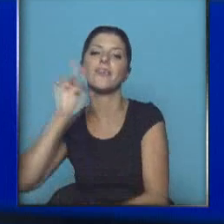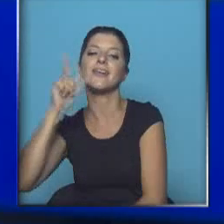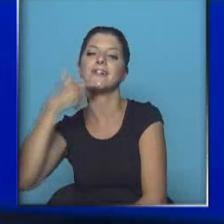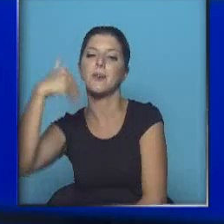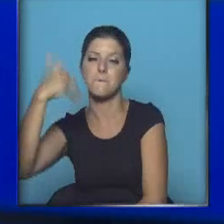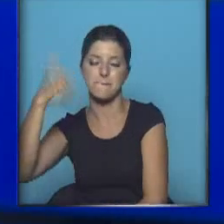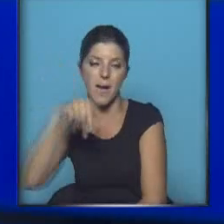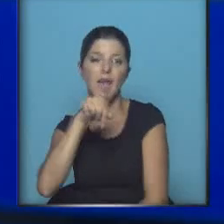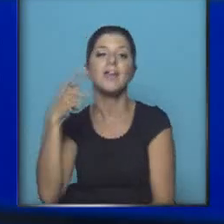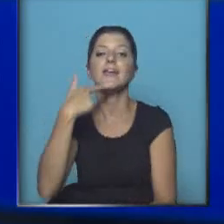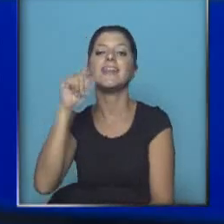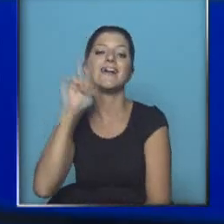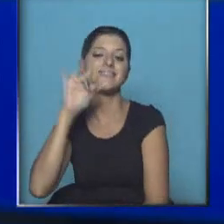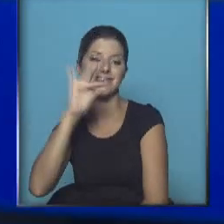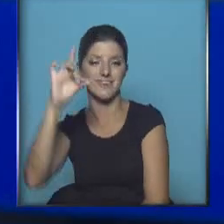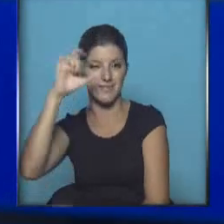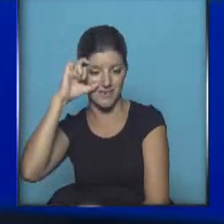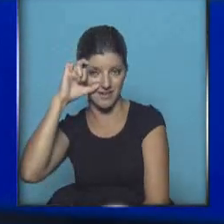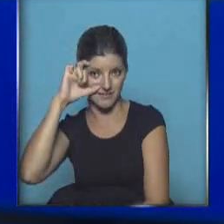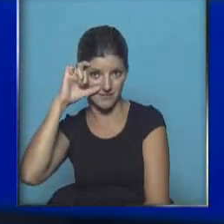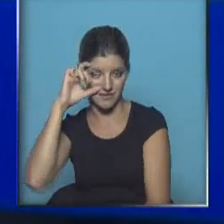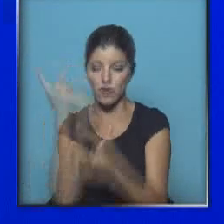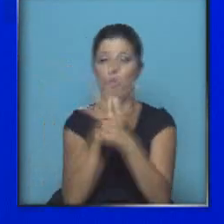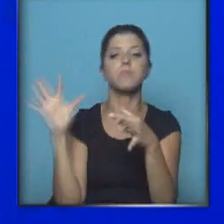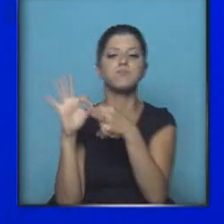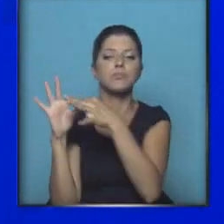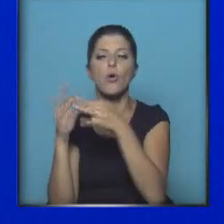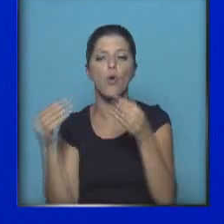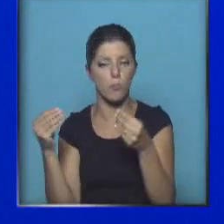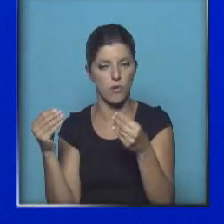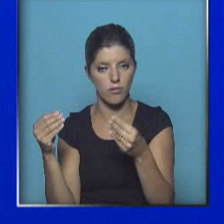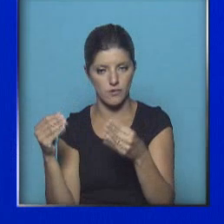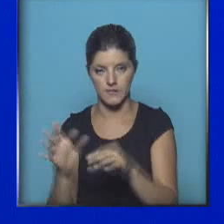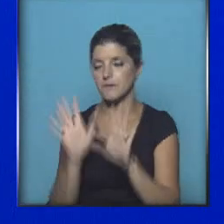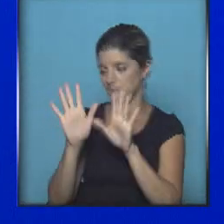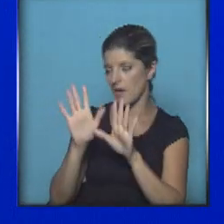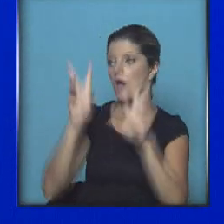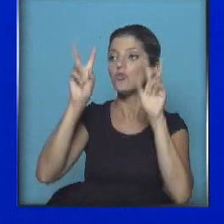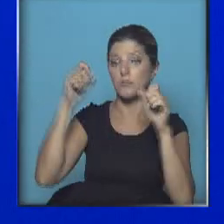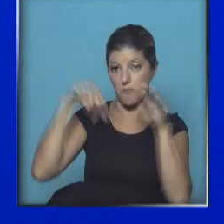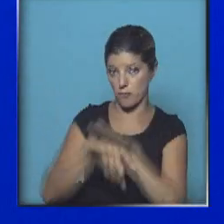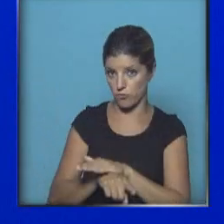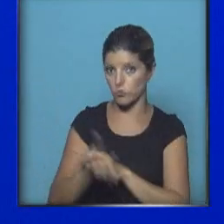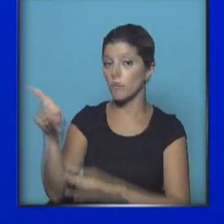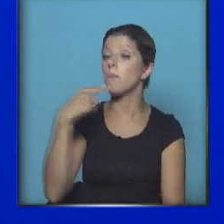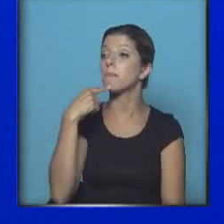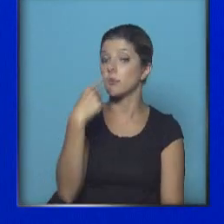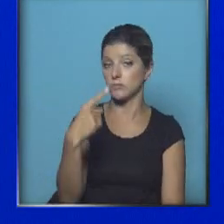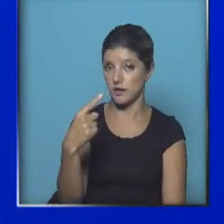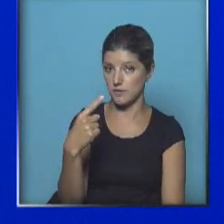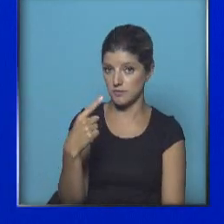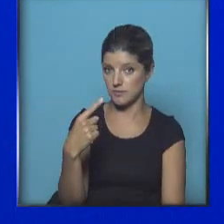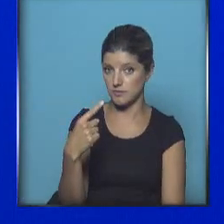servicios de inteligencia? Bueno, acá hay un tema de fondo. Tu pregunta toca